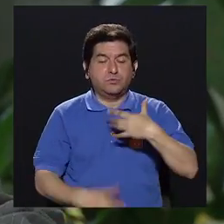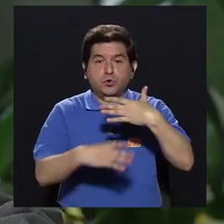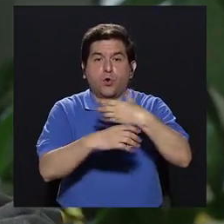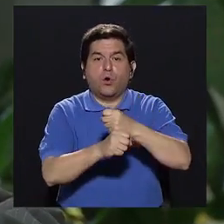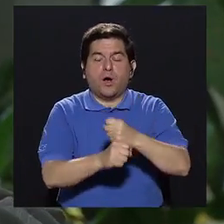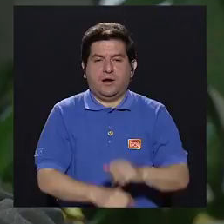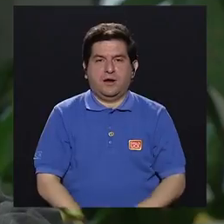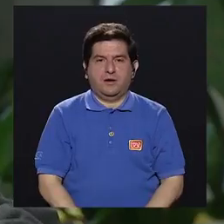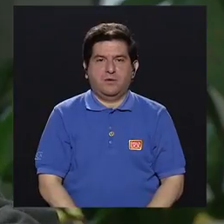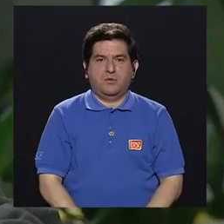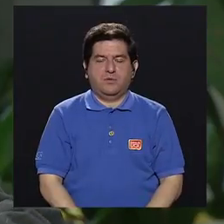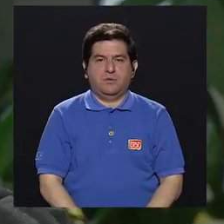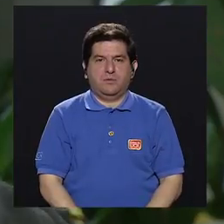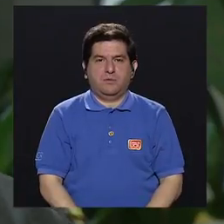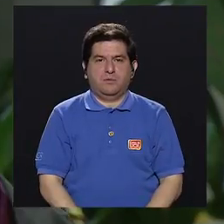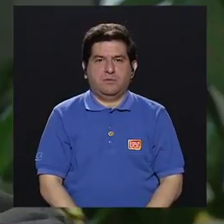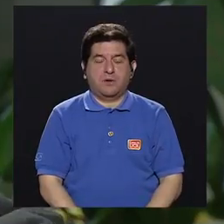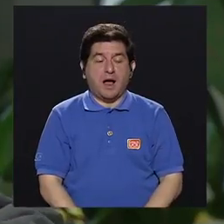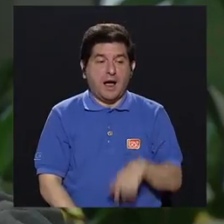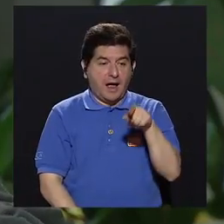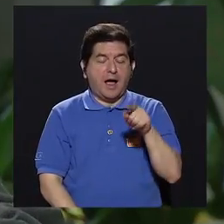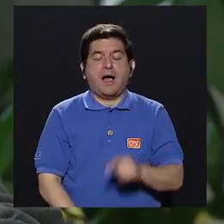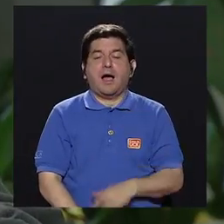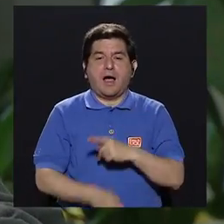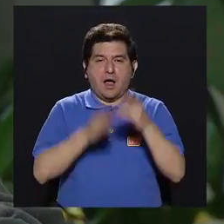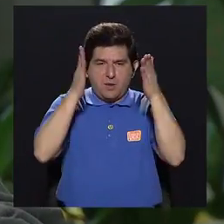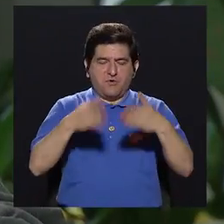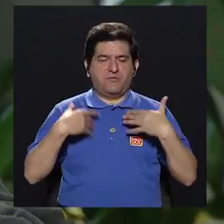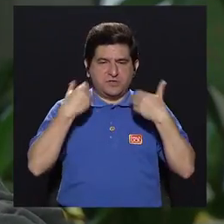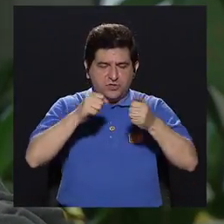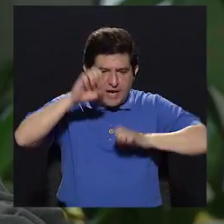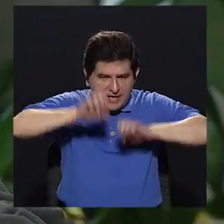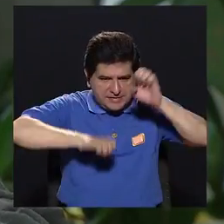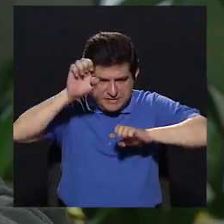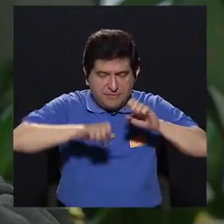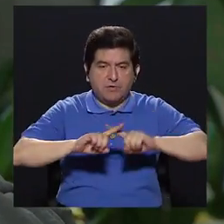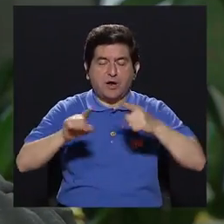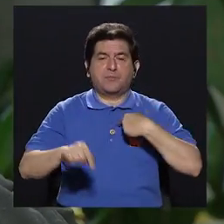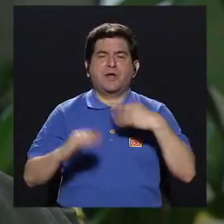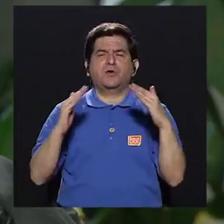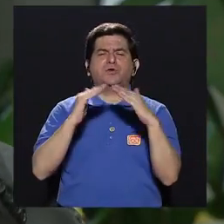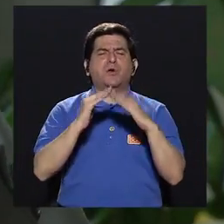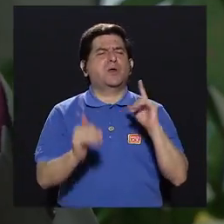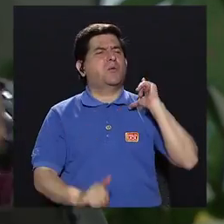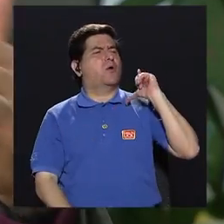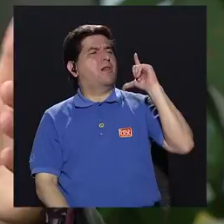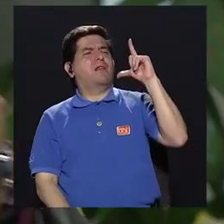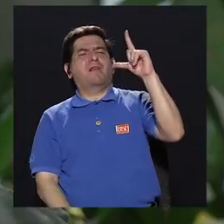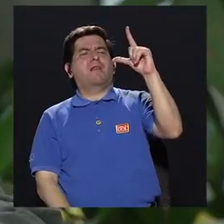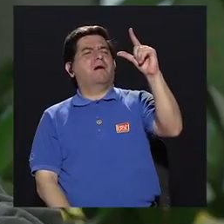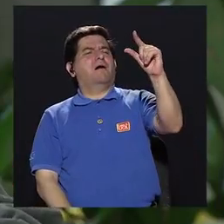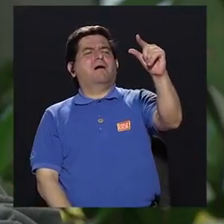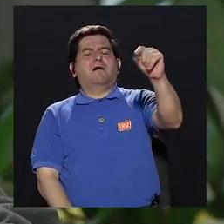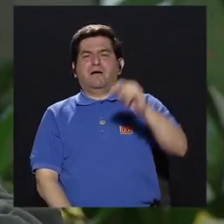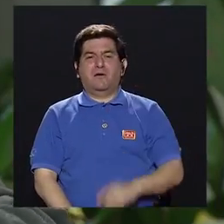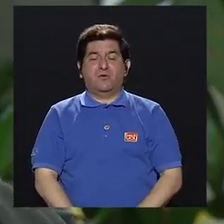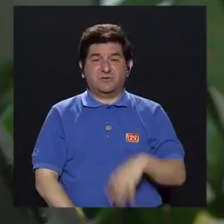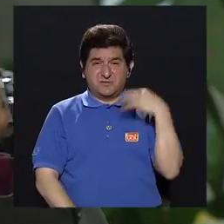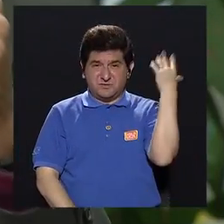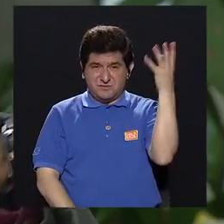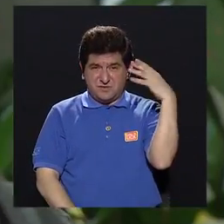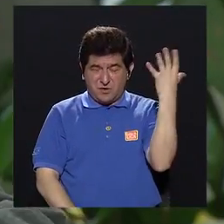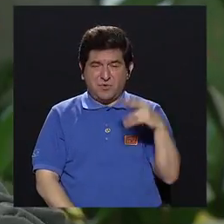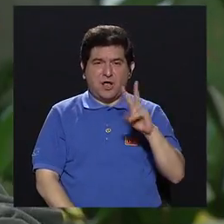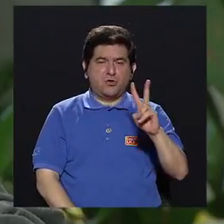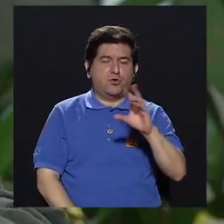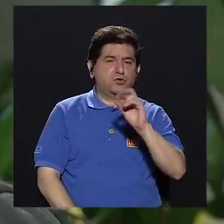hago para que pueda llegar los profesionales en salud y pueda ser valorado. Pero si yo vivo en un lugar muy lejano donde una